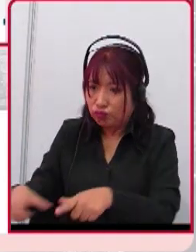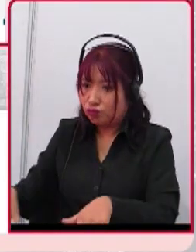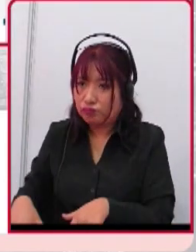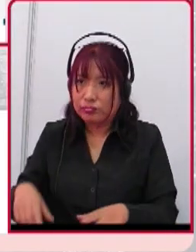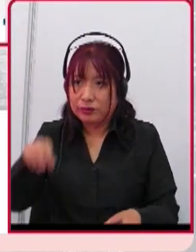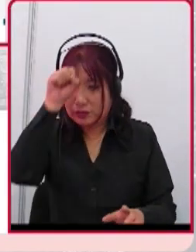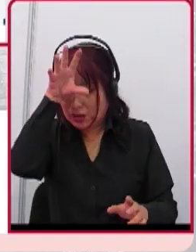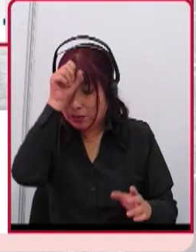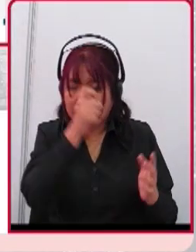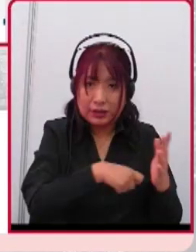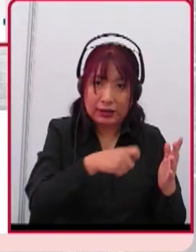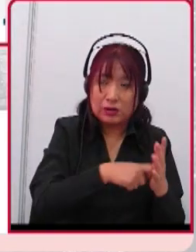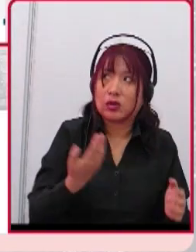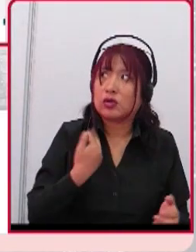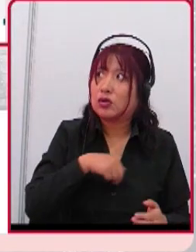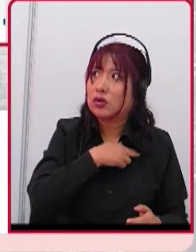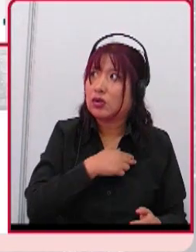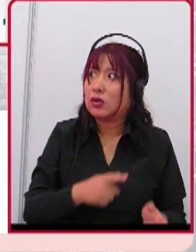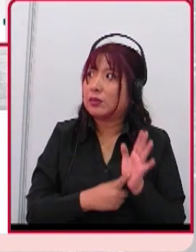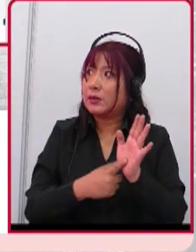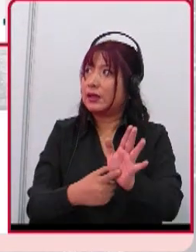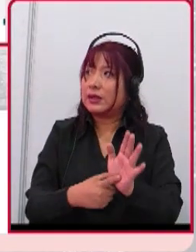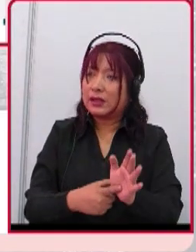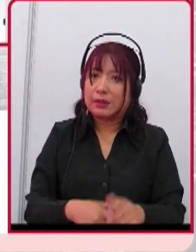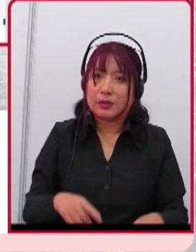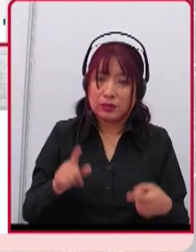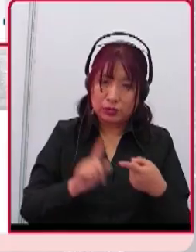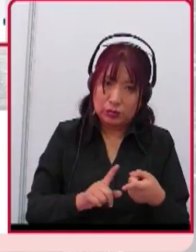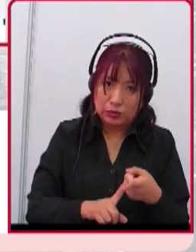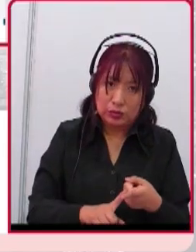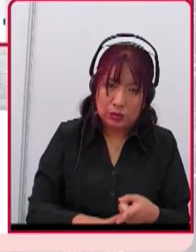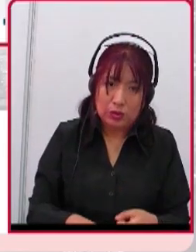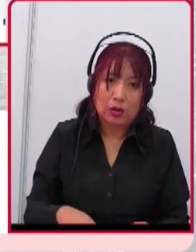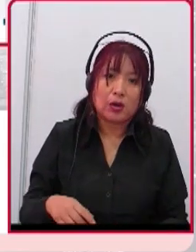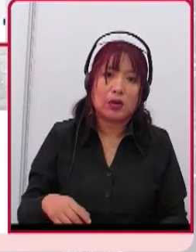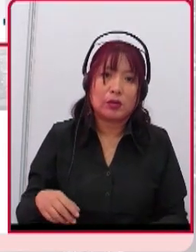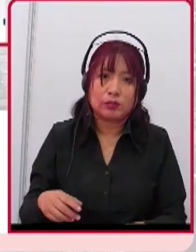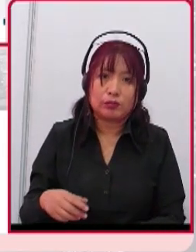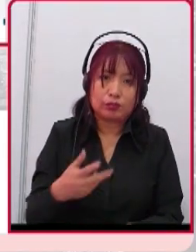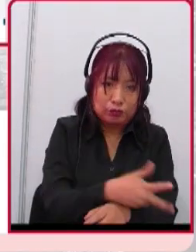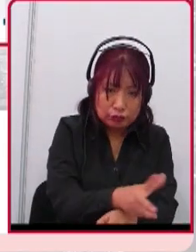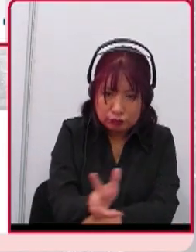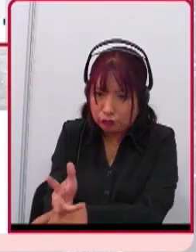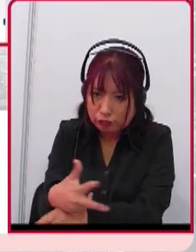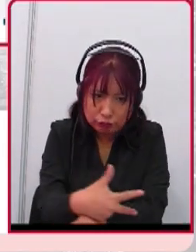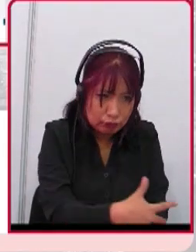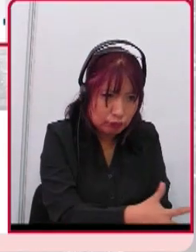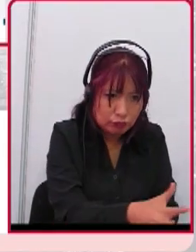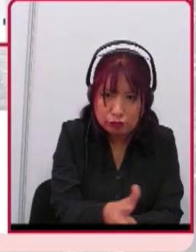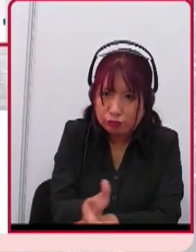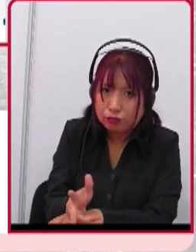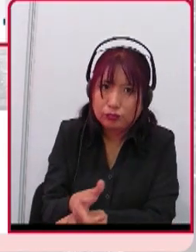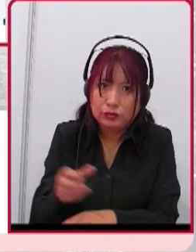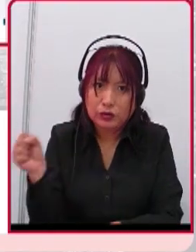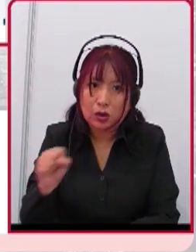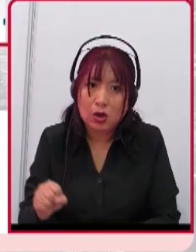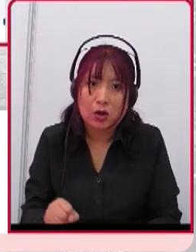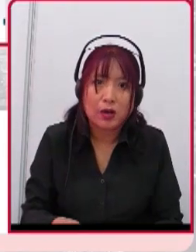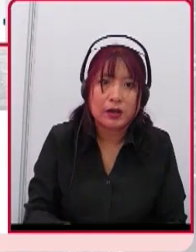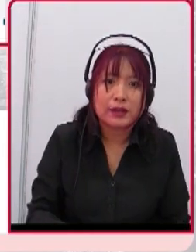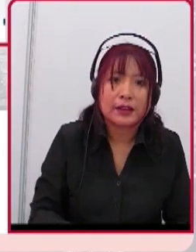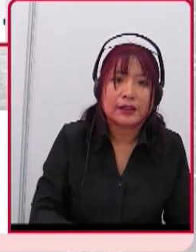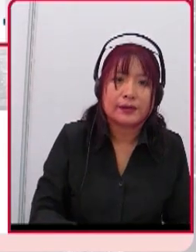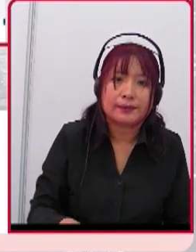lo que es un inicio, una percepción y navegación autónoma que se va a dar con unos sensores LIDAR para lo que es el escaneo